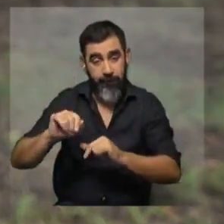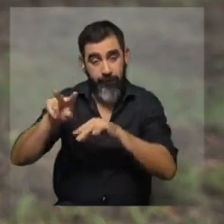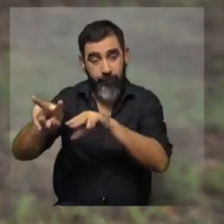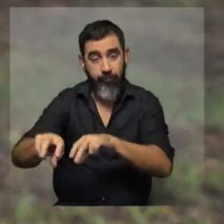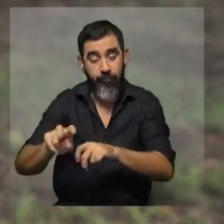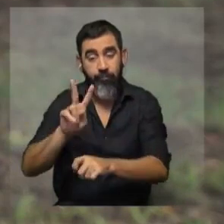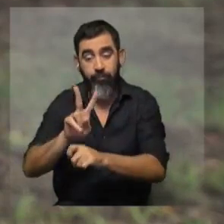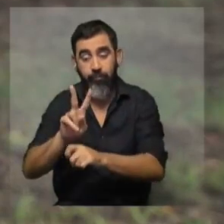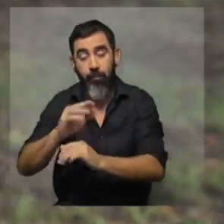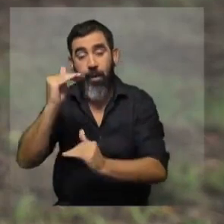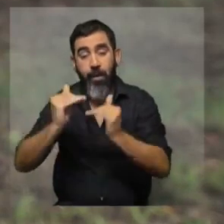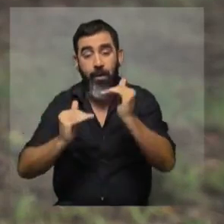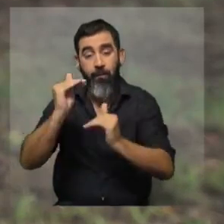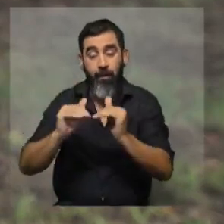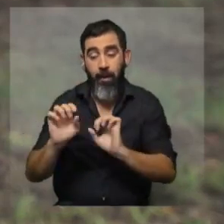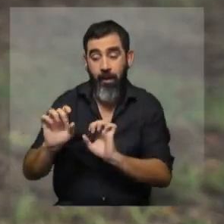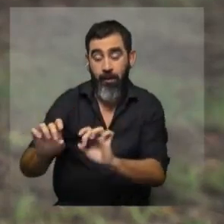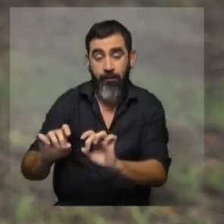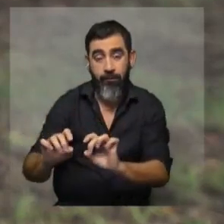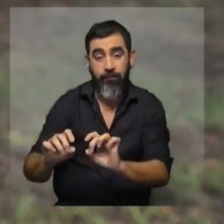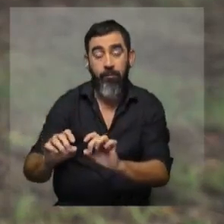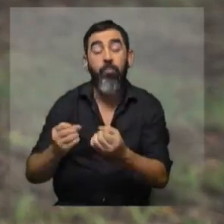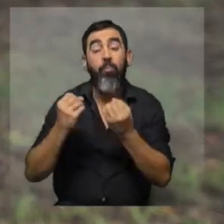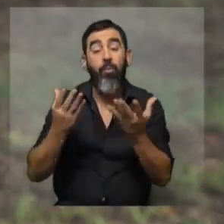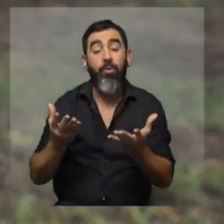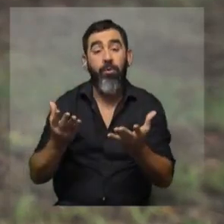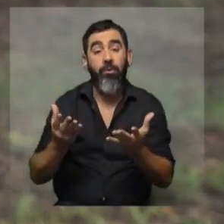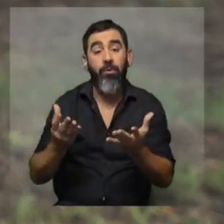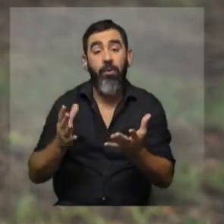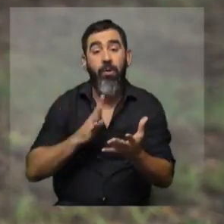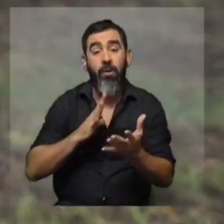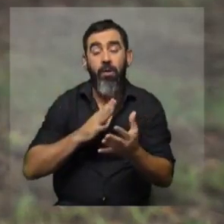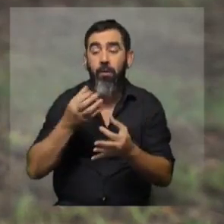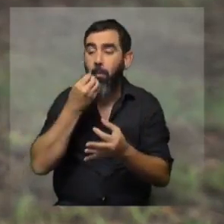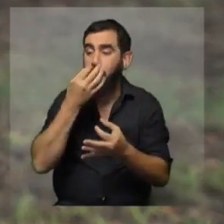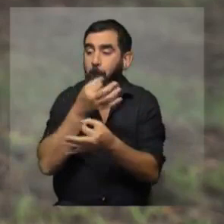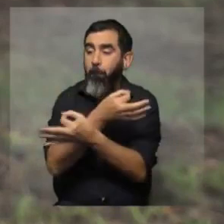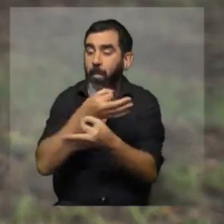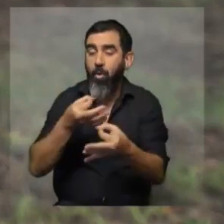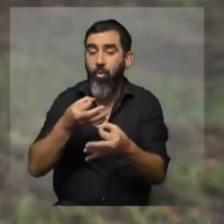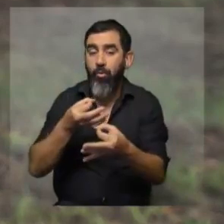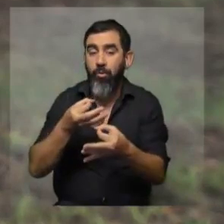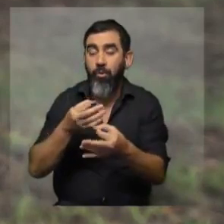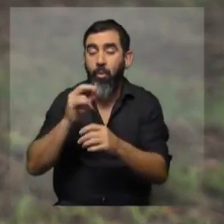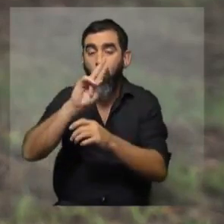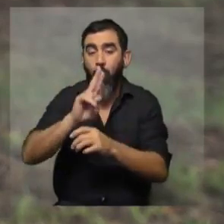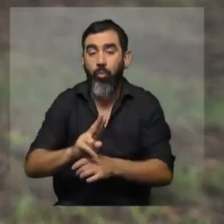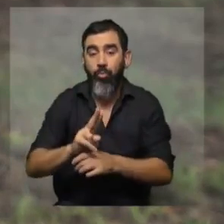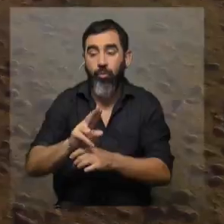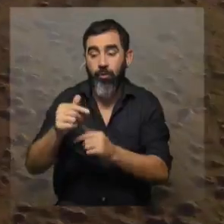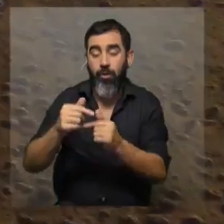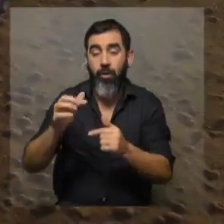regular los niveles de utilización de fertilizante, debido a que estamos siendo más eficientes en la captura y en la utilización de ese